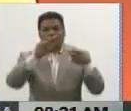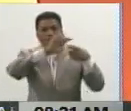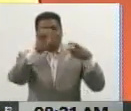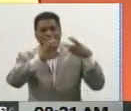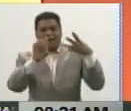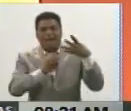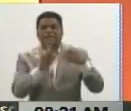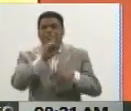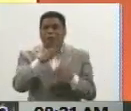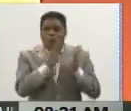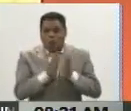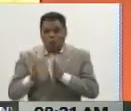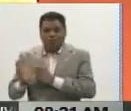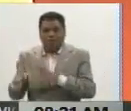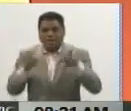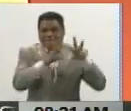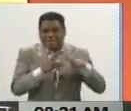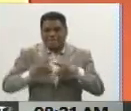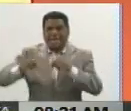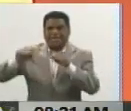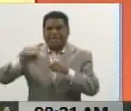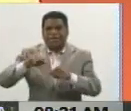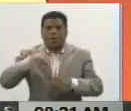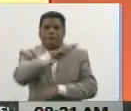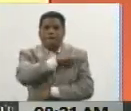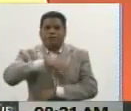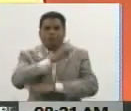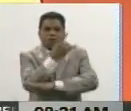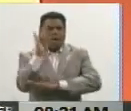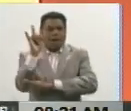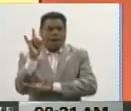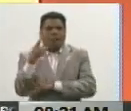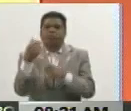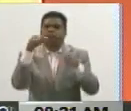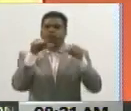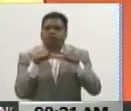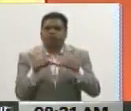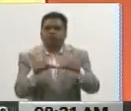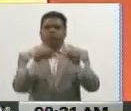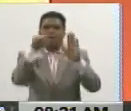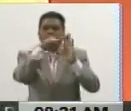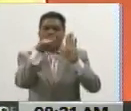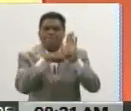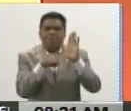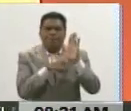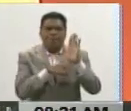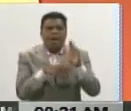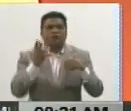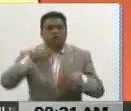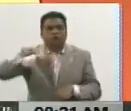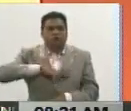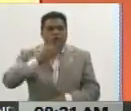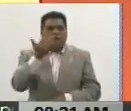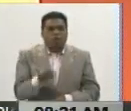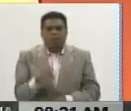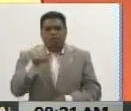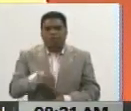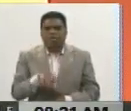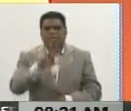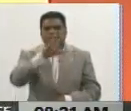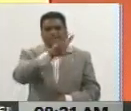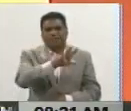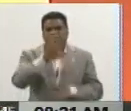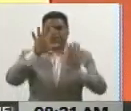del territorio, para nosotros Misión Árbol es una cartilla permanente, ¿no? Entonces, nosotros hasta ahorita tenemos